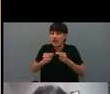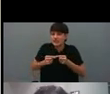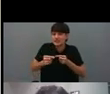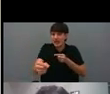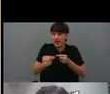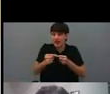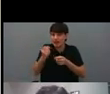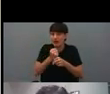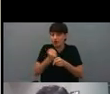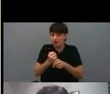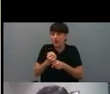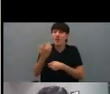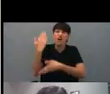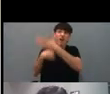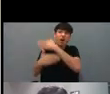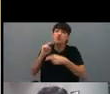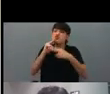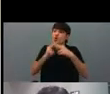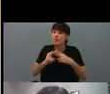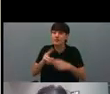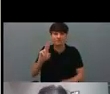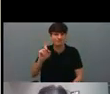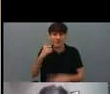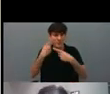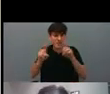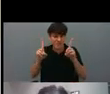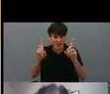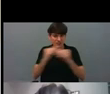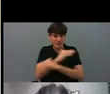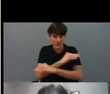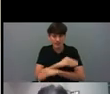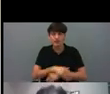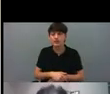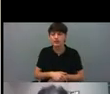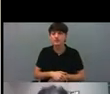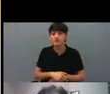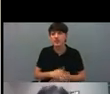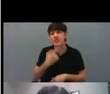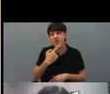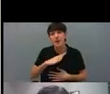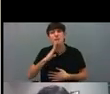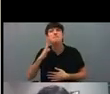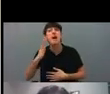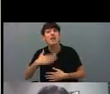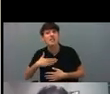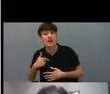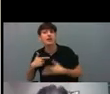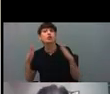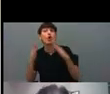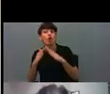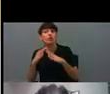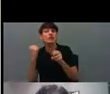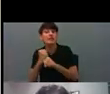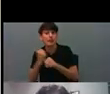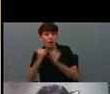aquellos años no se llamaba así. Entonces decíamos a los compañeros, chicos, mañana curro desde casa. Y yo